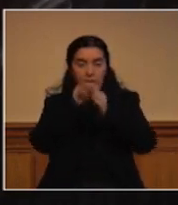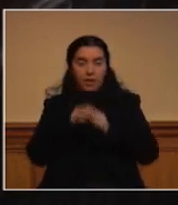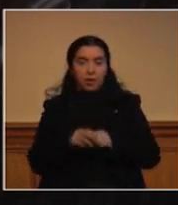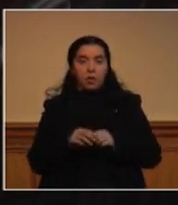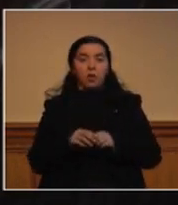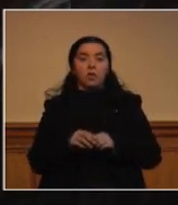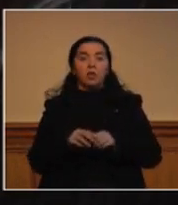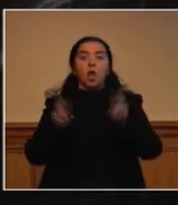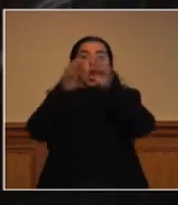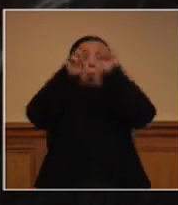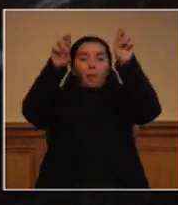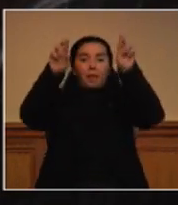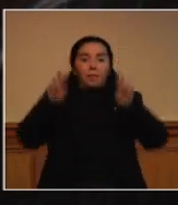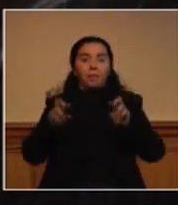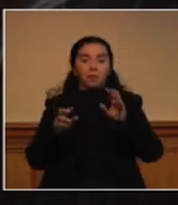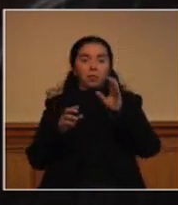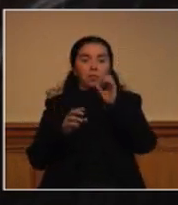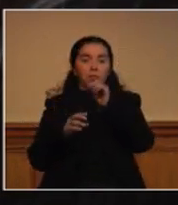parámetros